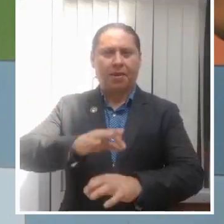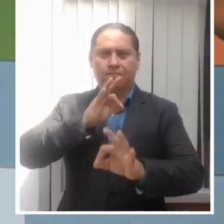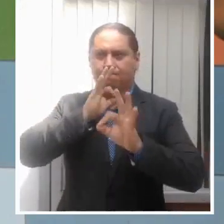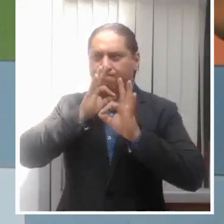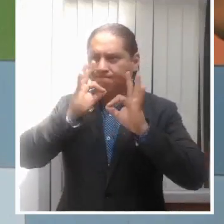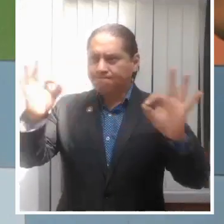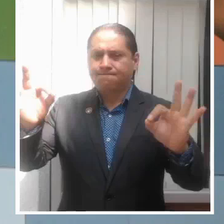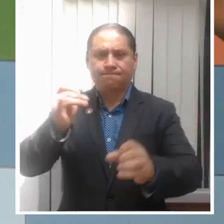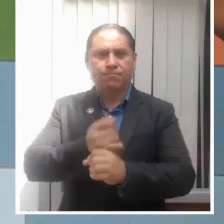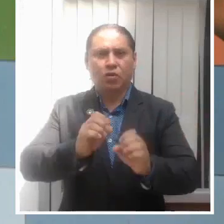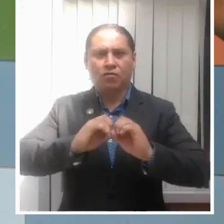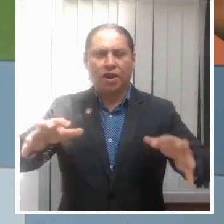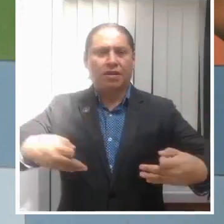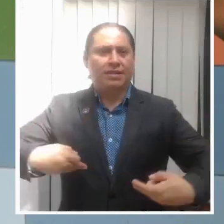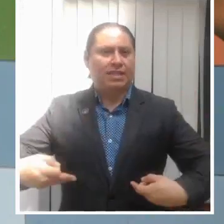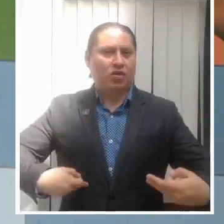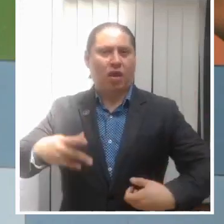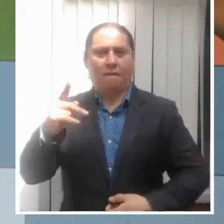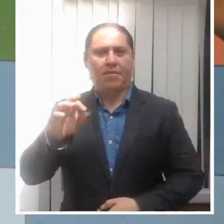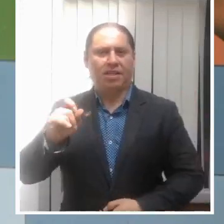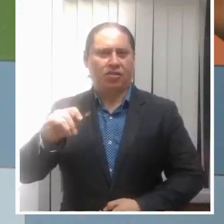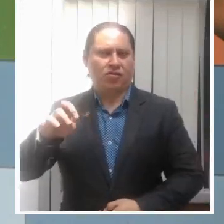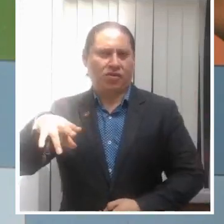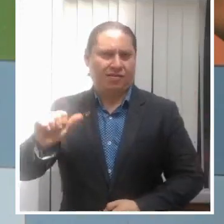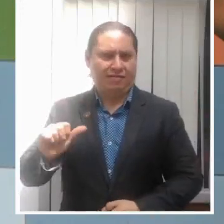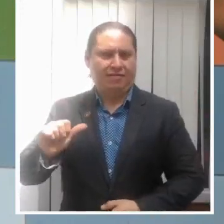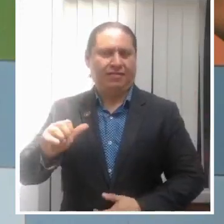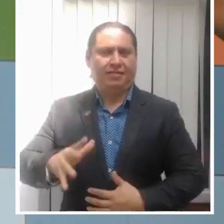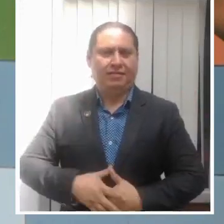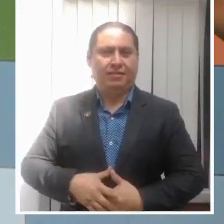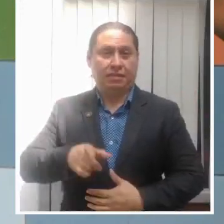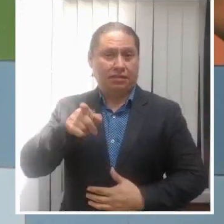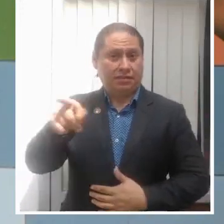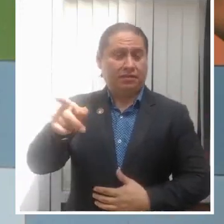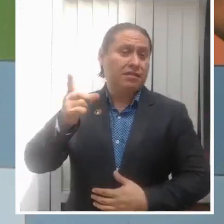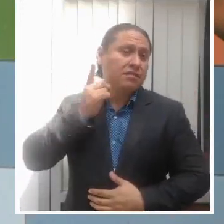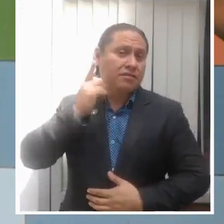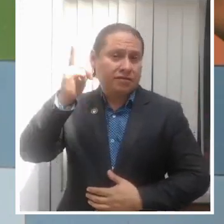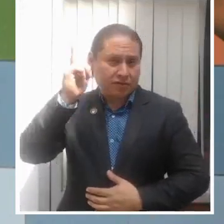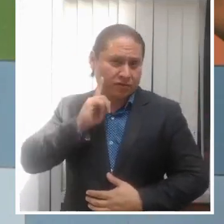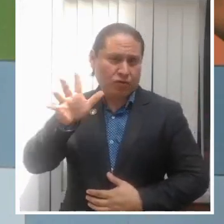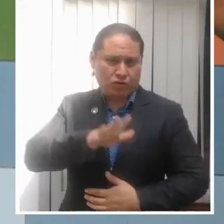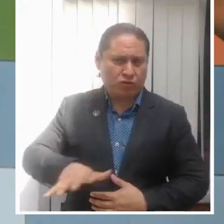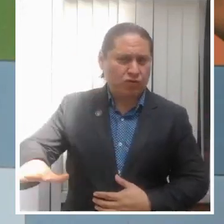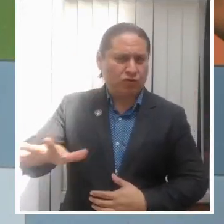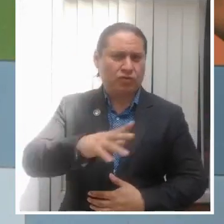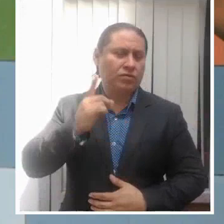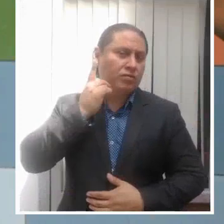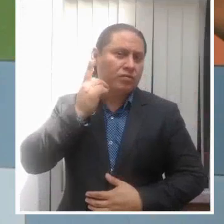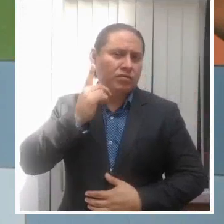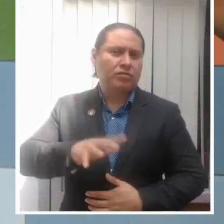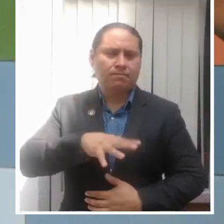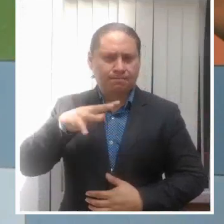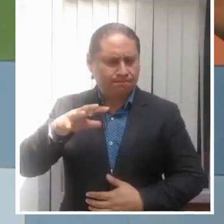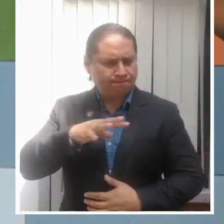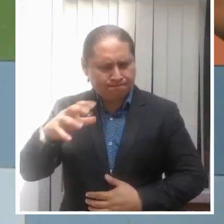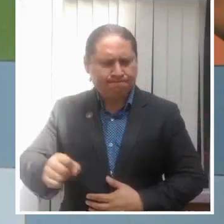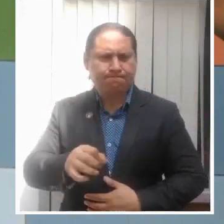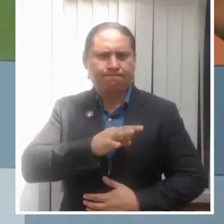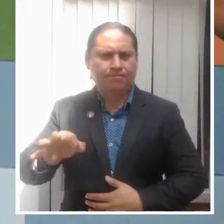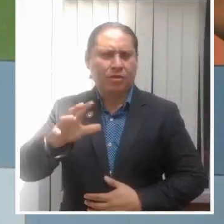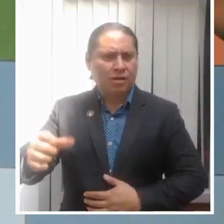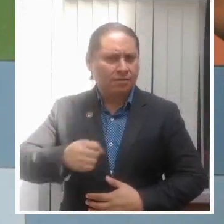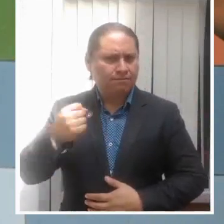de la producción teatral de Petrona. Como legisladoras, como legisladores, podemos aprovechar